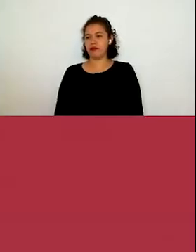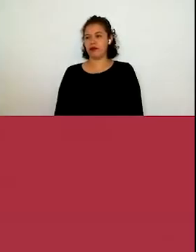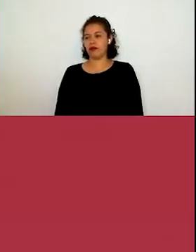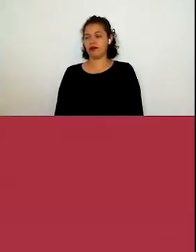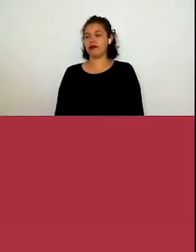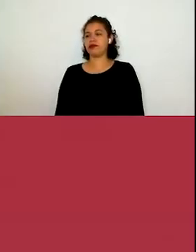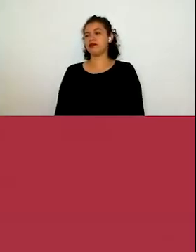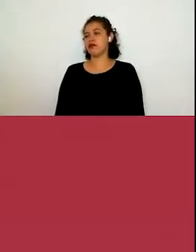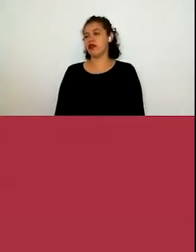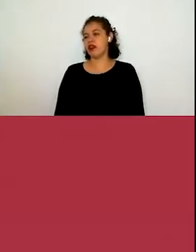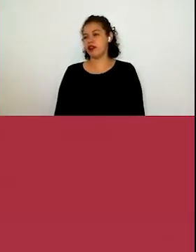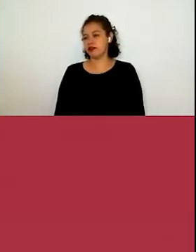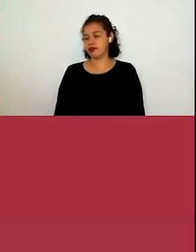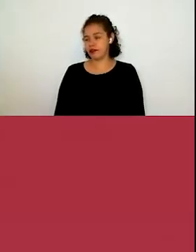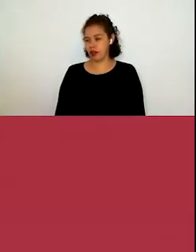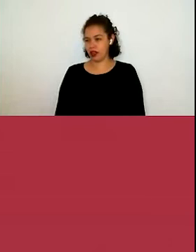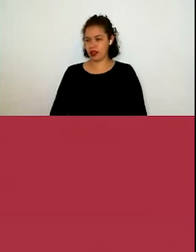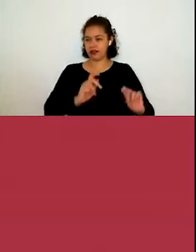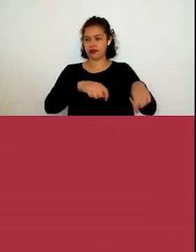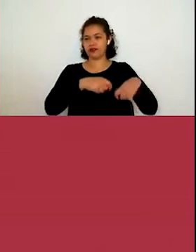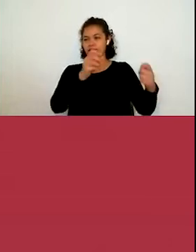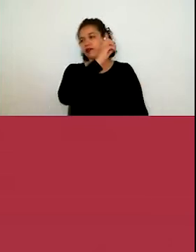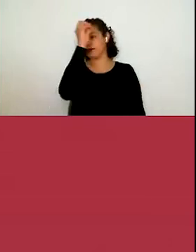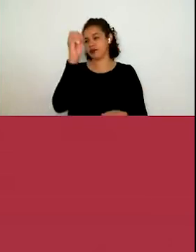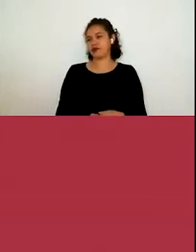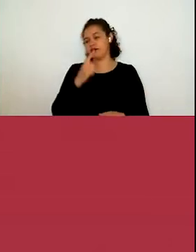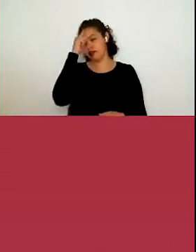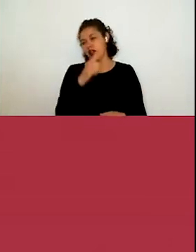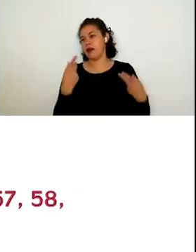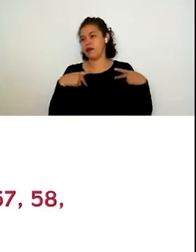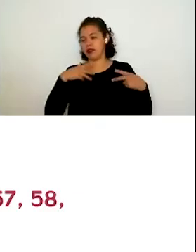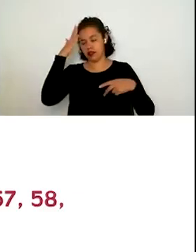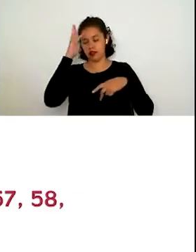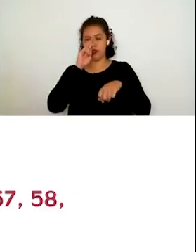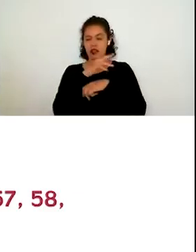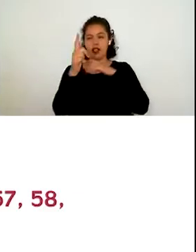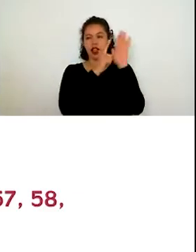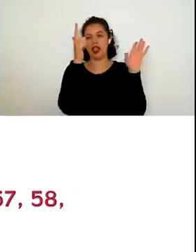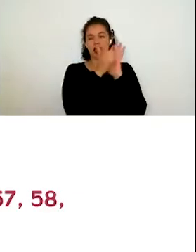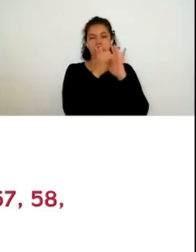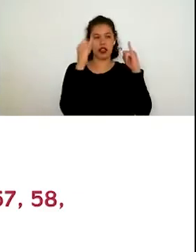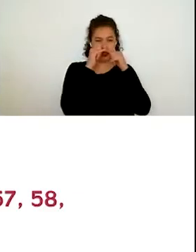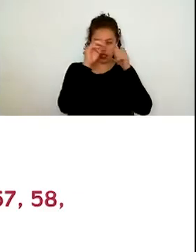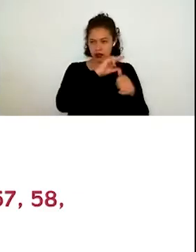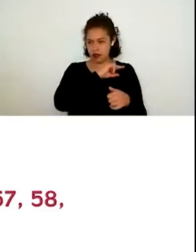Bueno, las atribuciones y obligaciones de los patronos conforme a la Ley de Instituciones de Asistencia Privada son